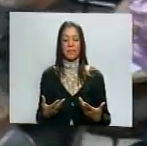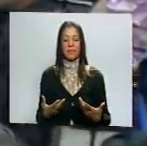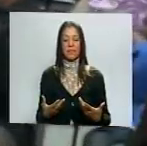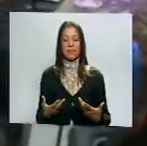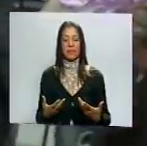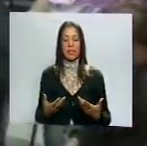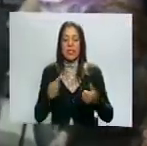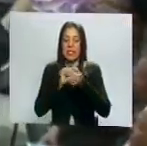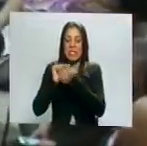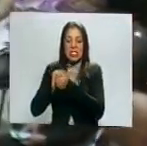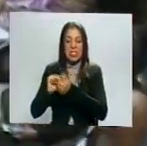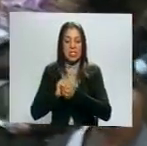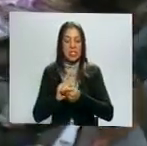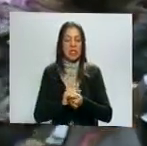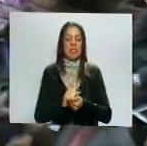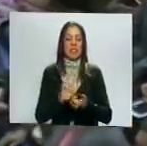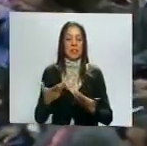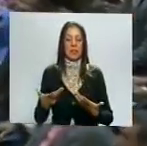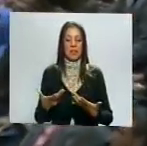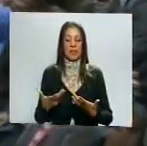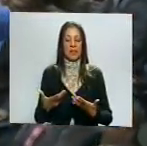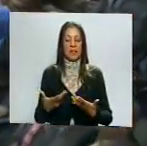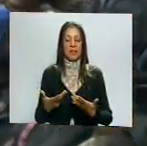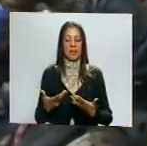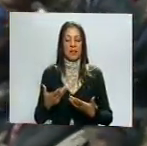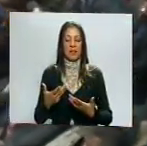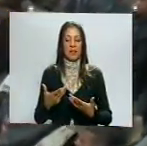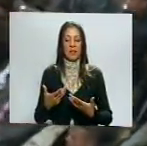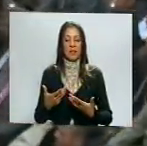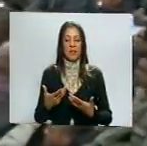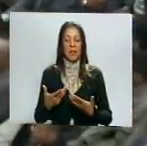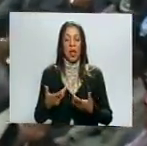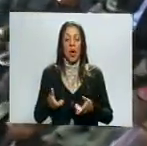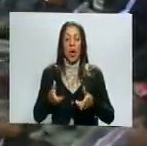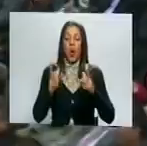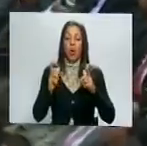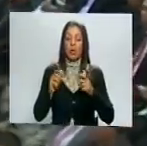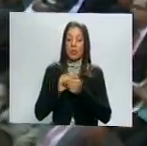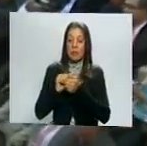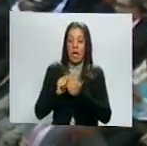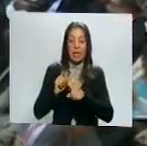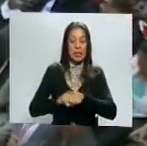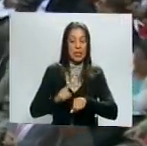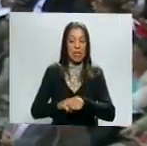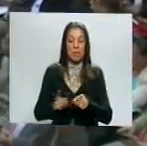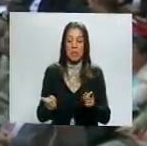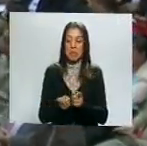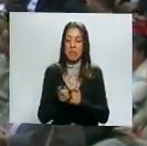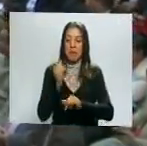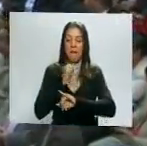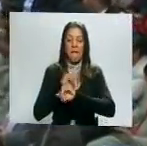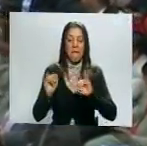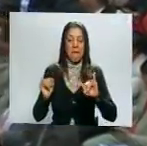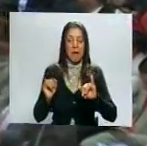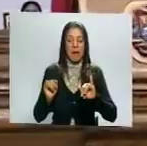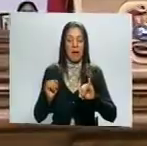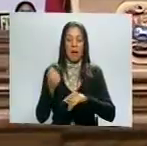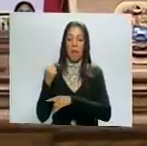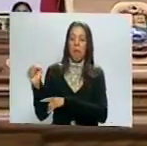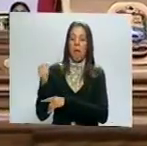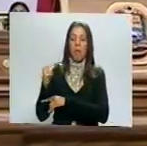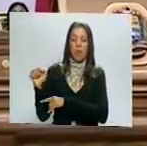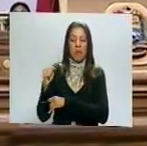acabar con lo poquito que tenían. Ellos, su cuarto de hora se les acabó rapidito. Entraron en desacato